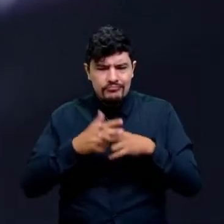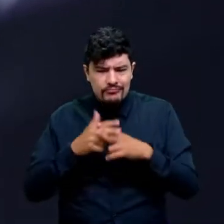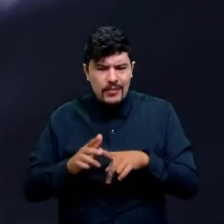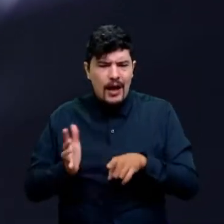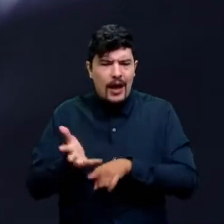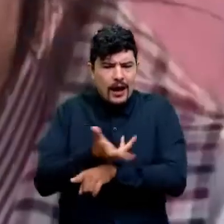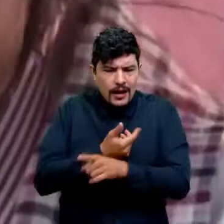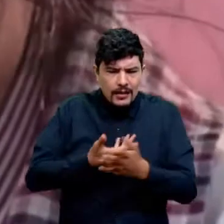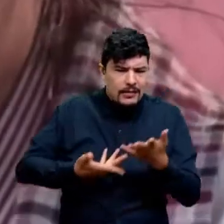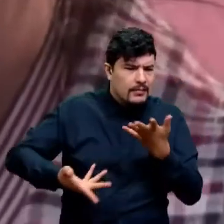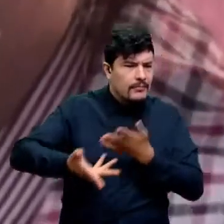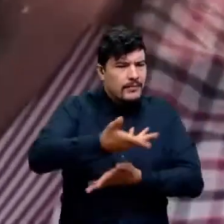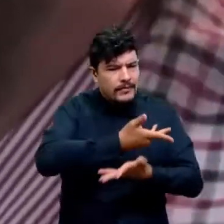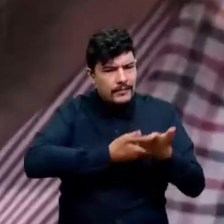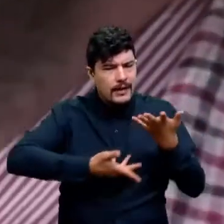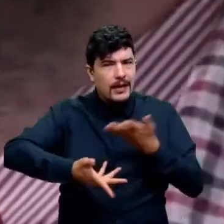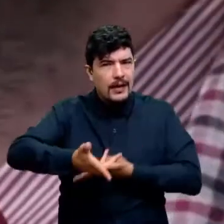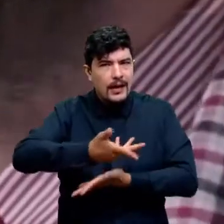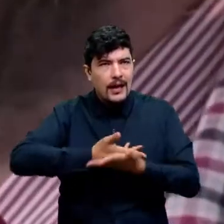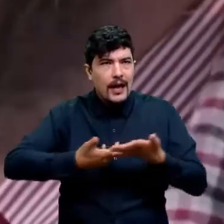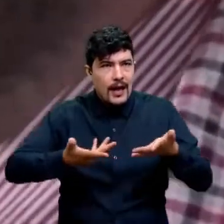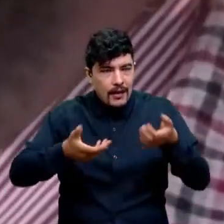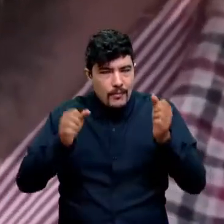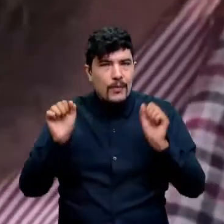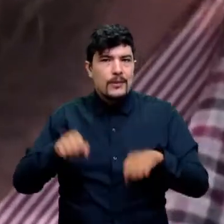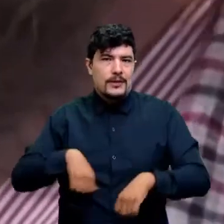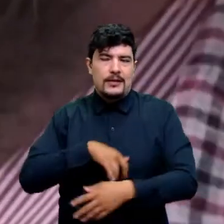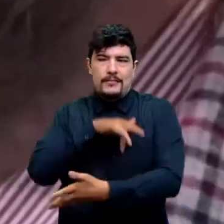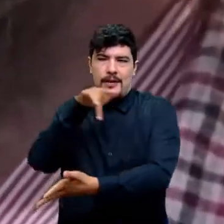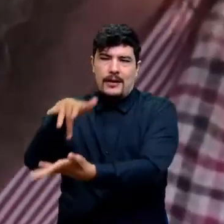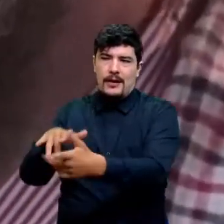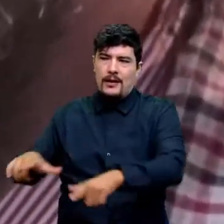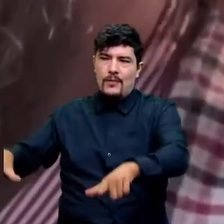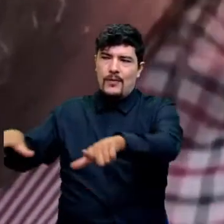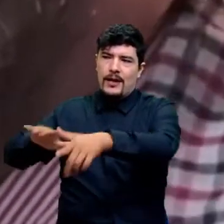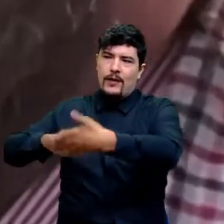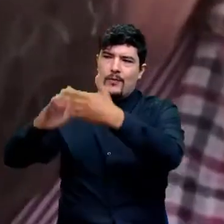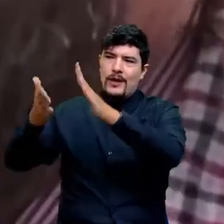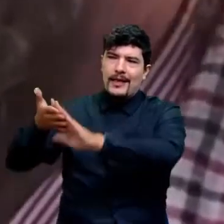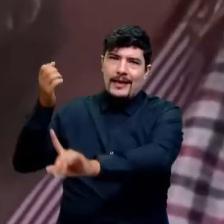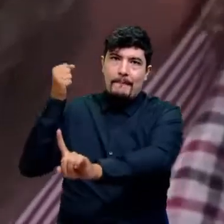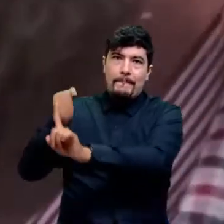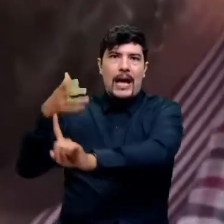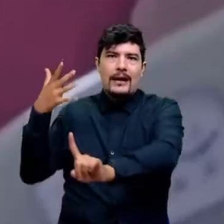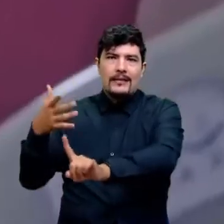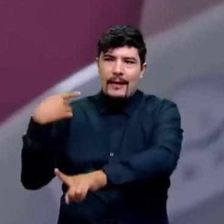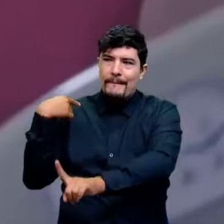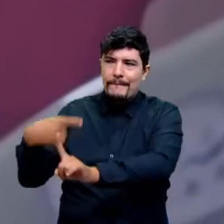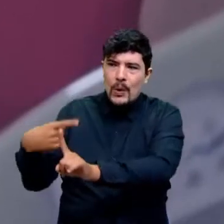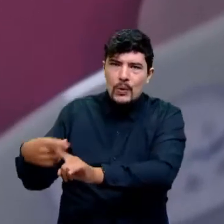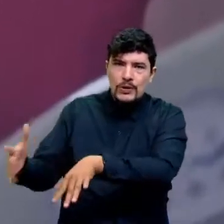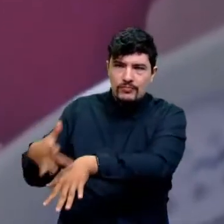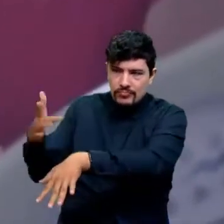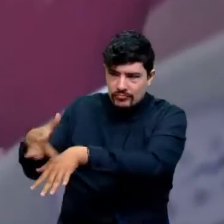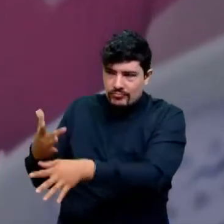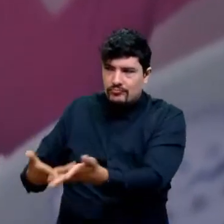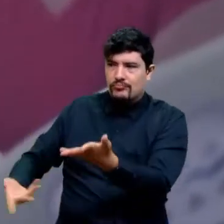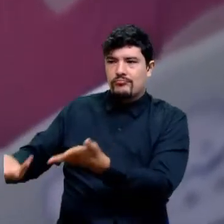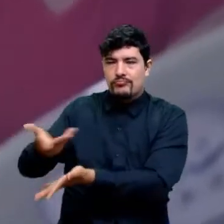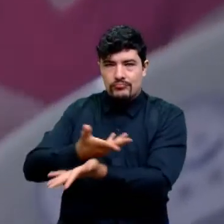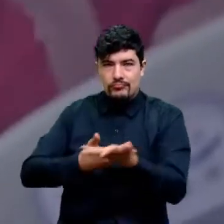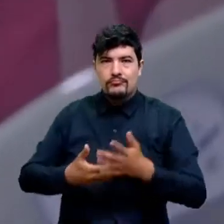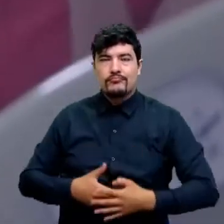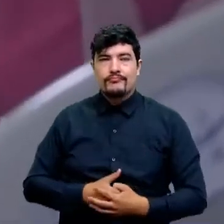poder estar en poblaciones e impactar de manera emocionalmente positiva a